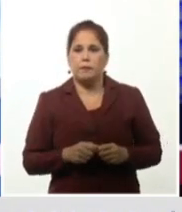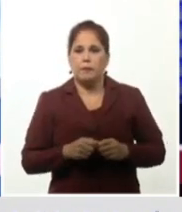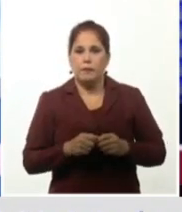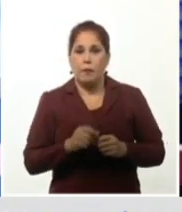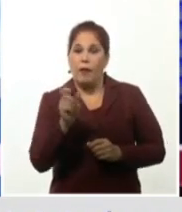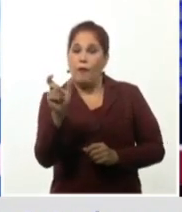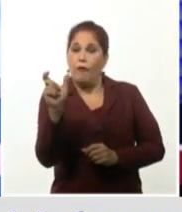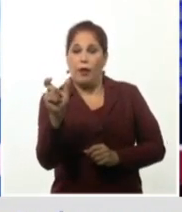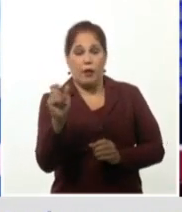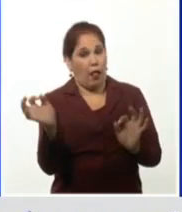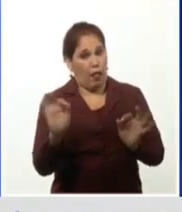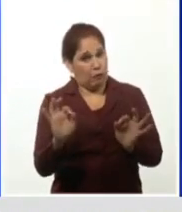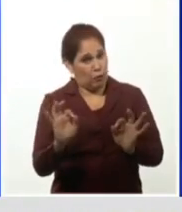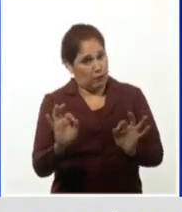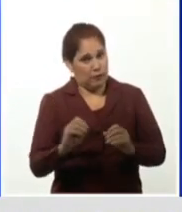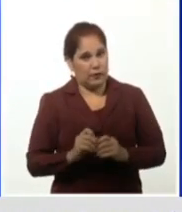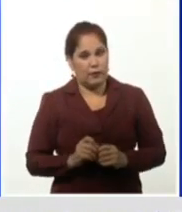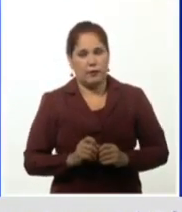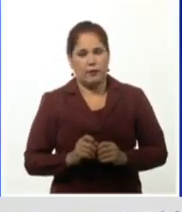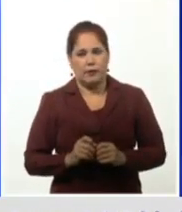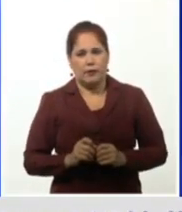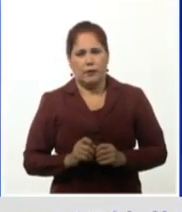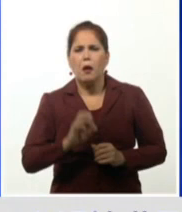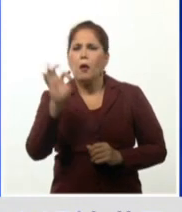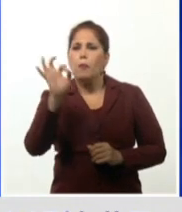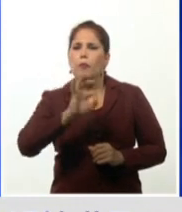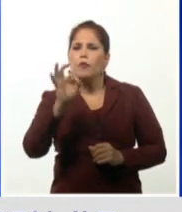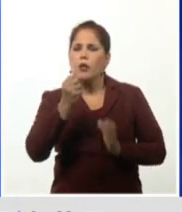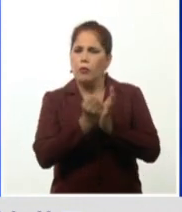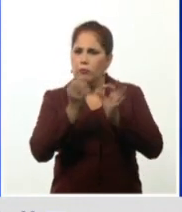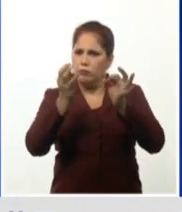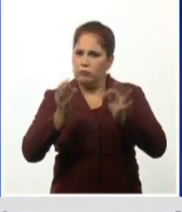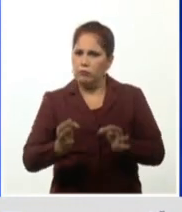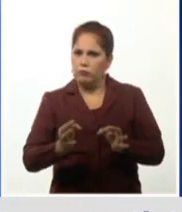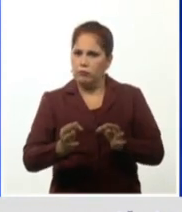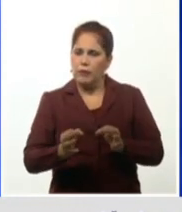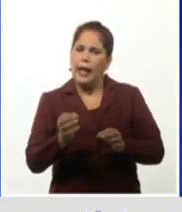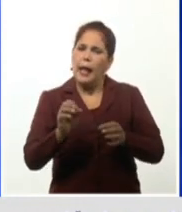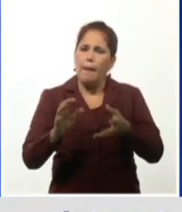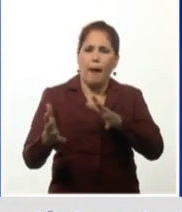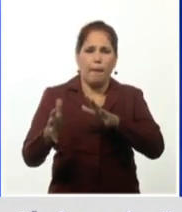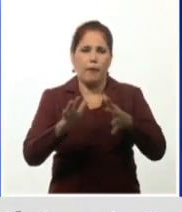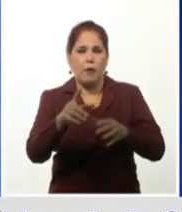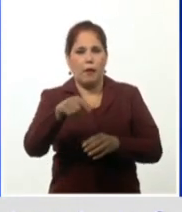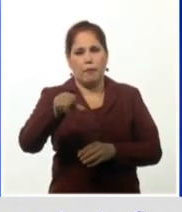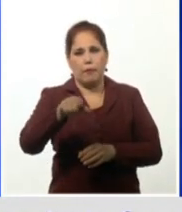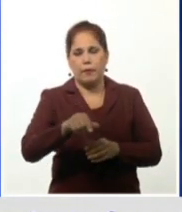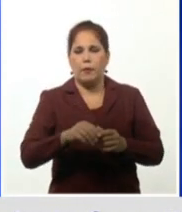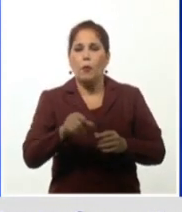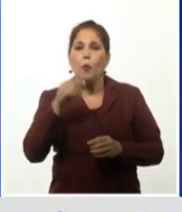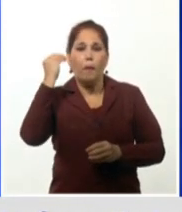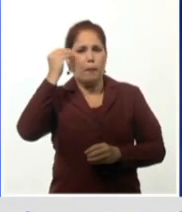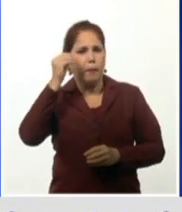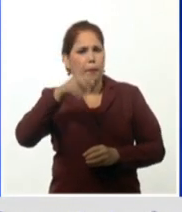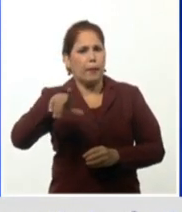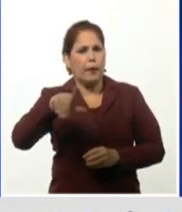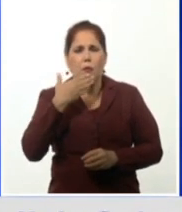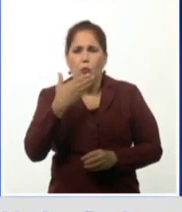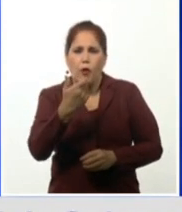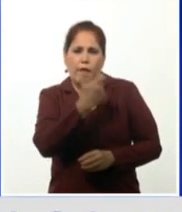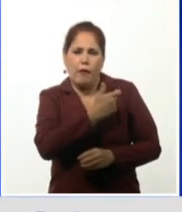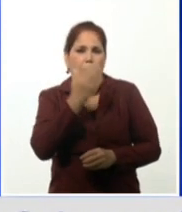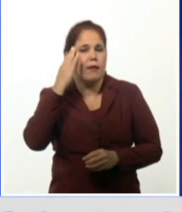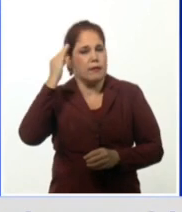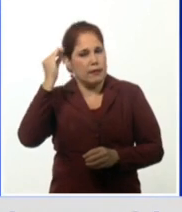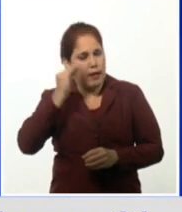no puedo decir todavía. ¿De cuánto por ciento de eficacia estamos hablando, estimada para ustedes? ¿Cuánto ustedes aspiran? Sabemos por